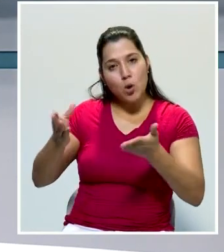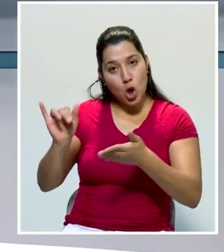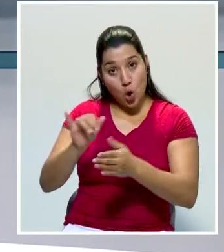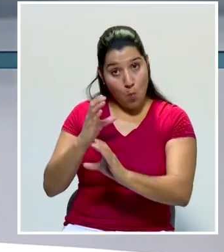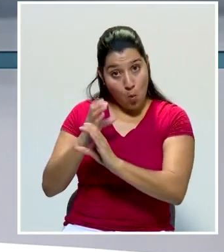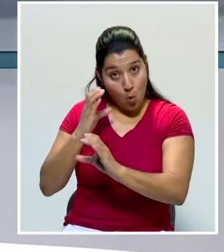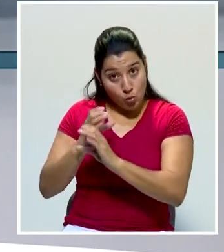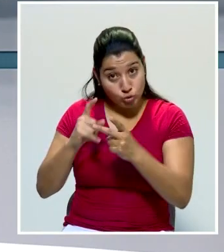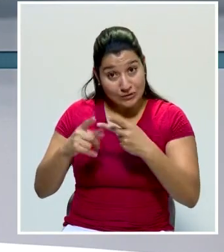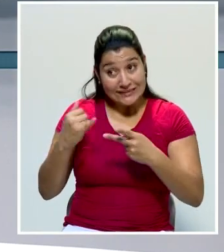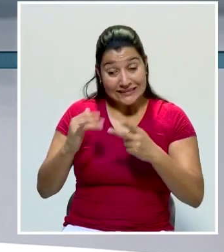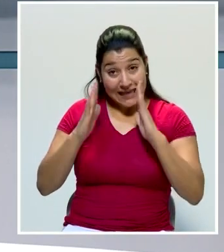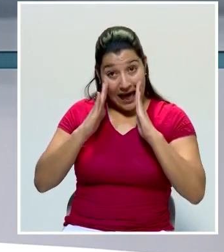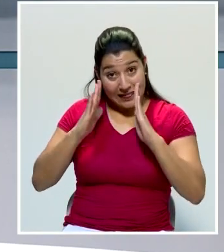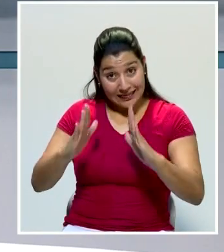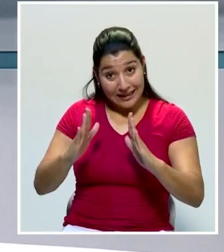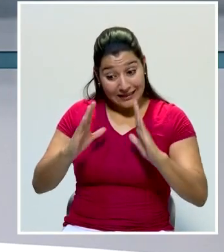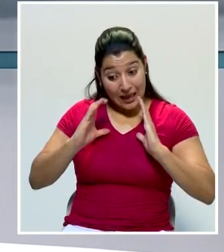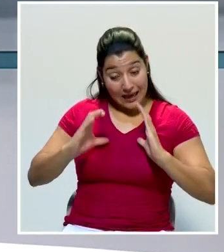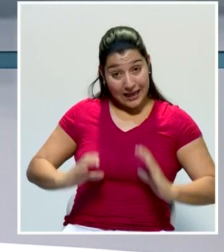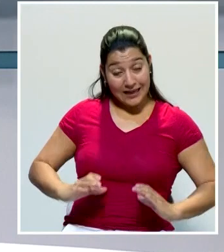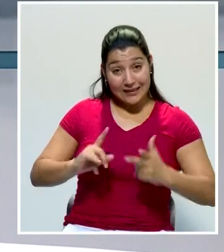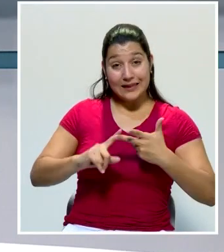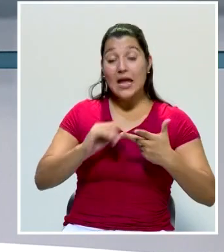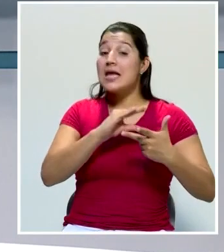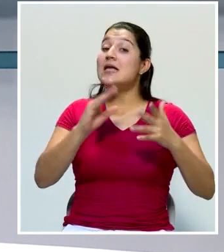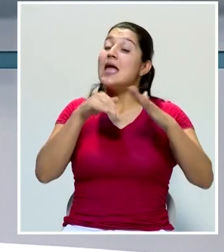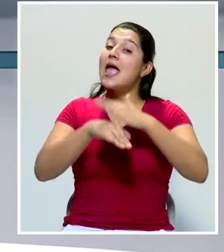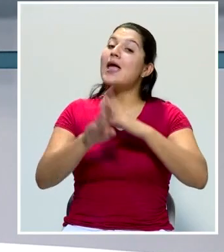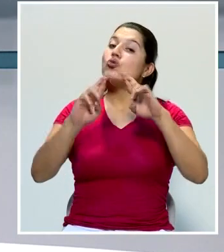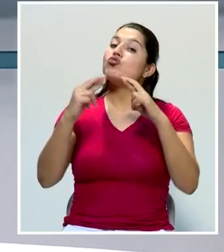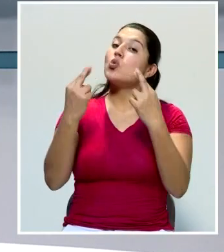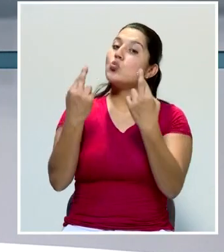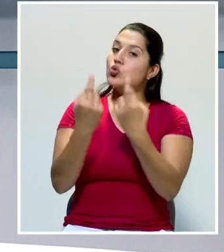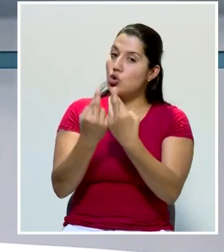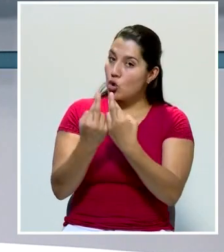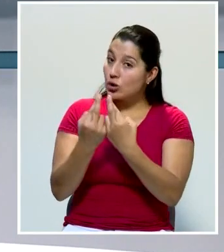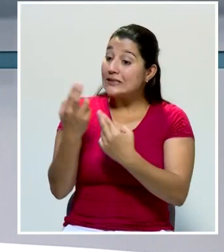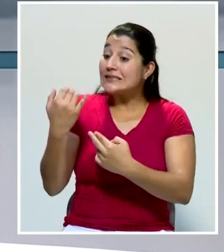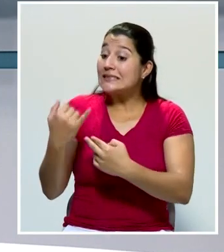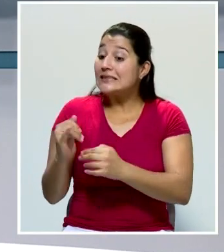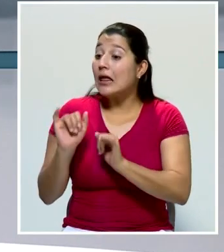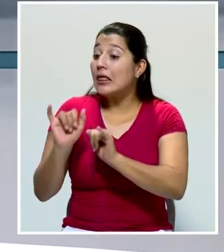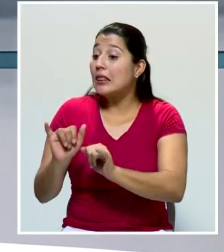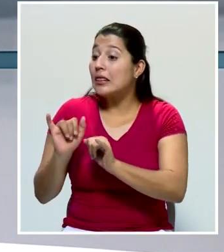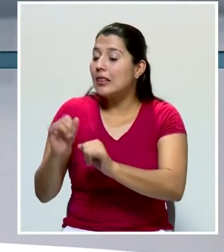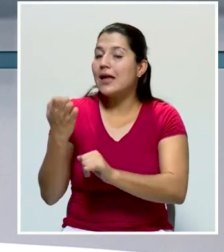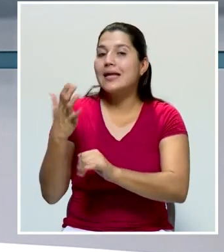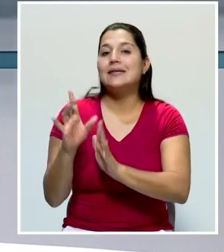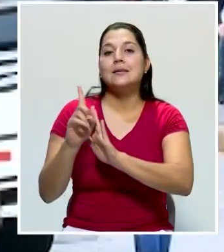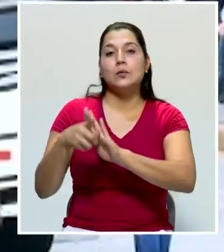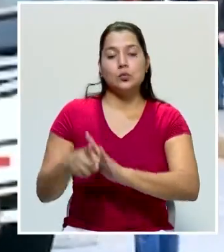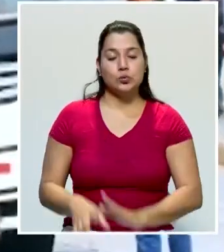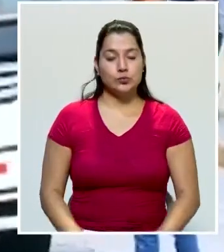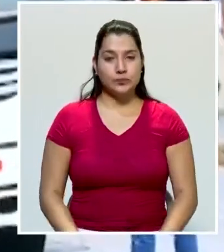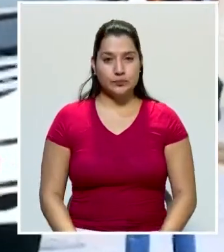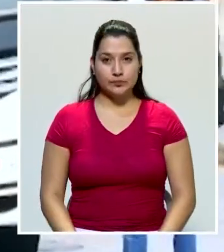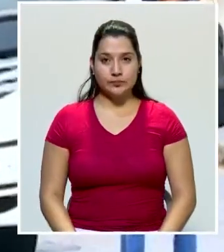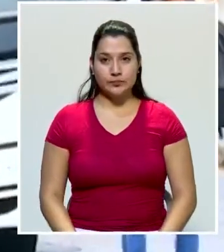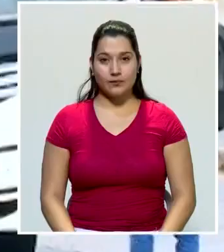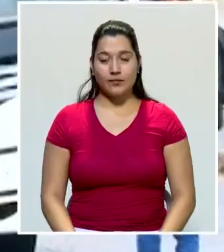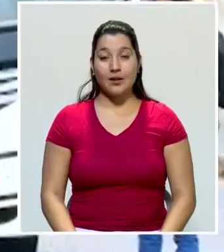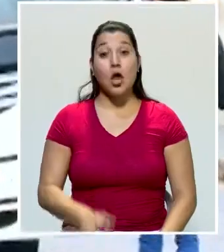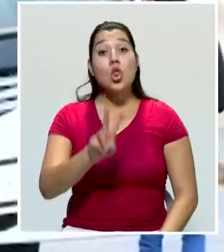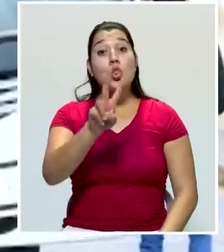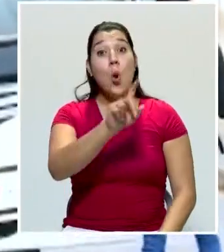al público y en reuniones presenciales que se extiendan por más de 15 minutos. Más de